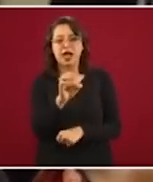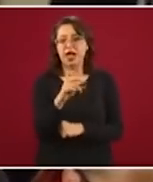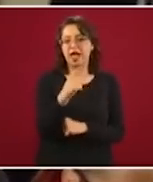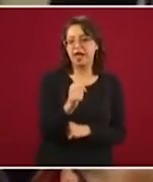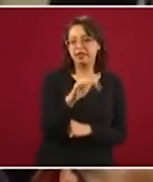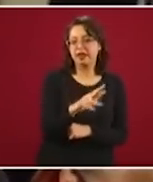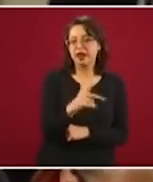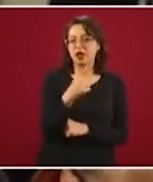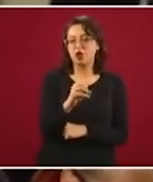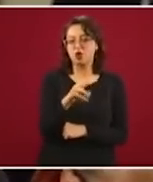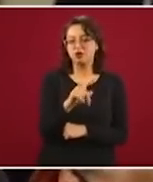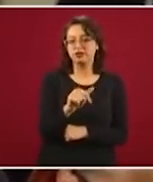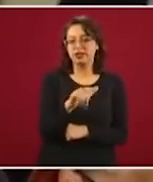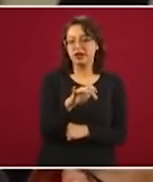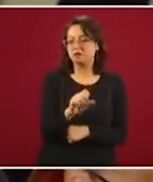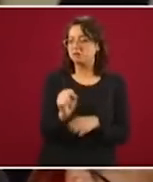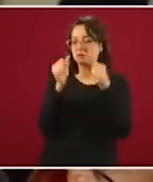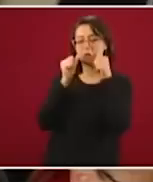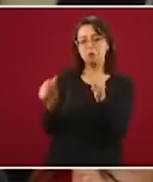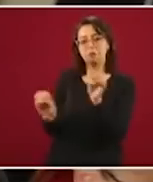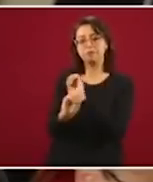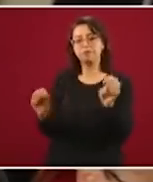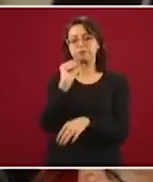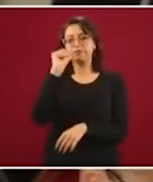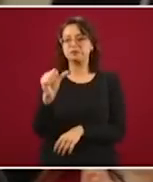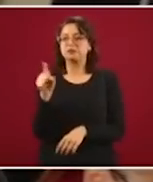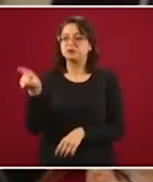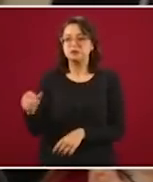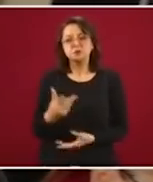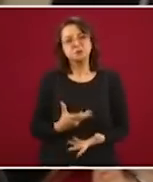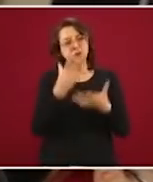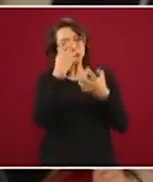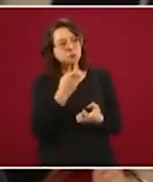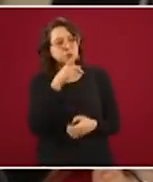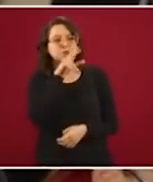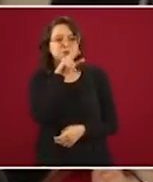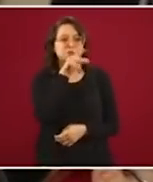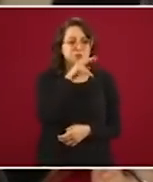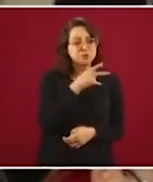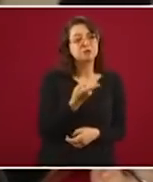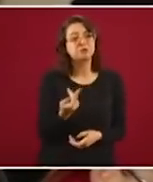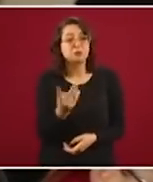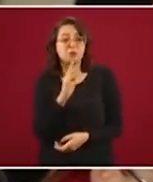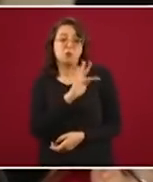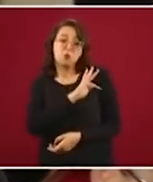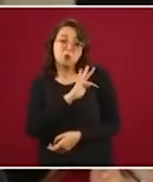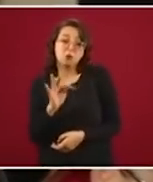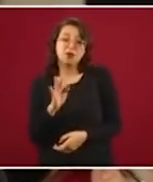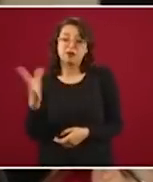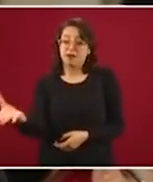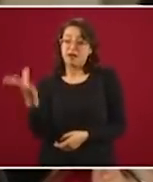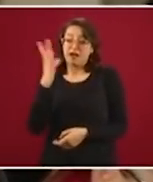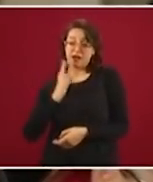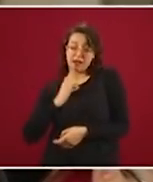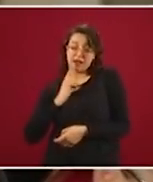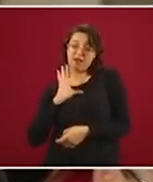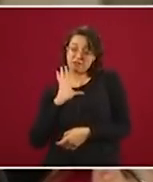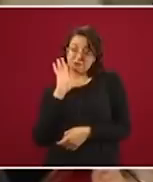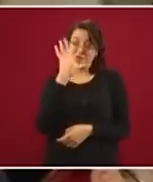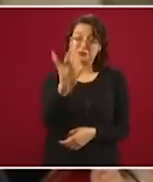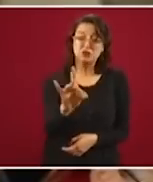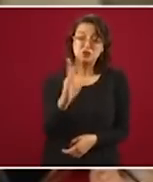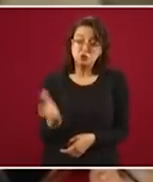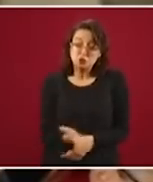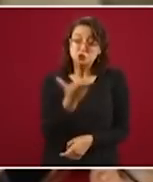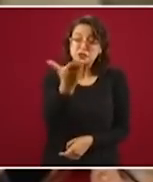González en particular. Me pidieron muy inquietos, quizás un poco tristes, si había posibilidad de que le planteara el tema a usted, señor presidente, para ver la manera